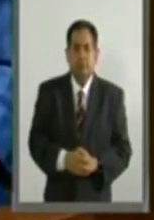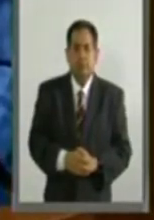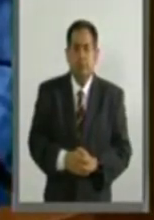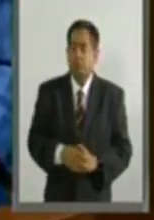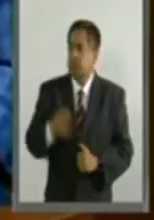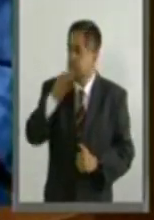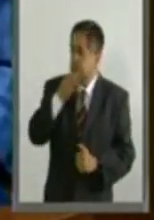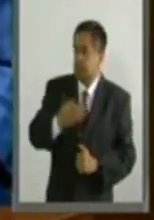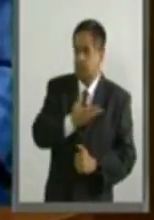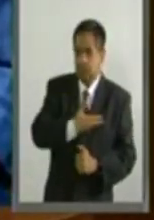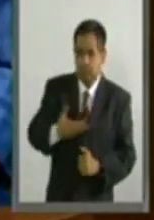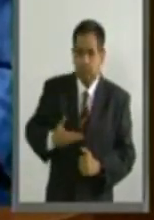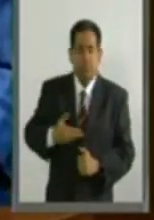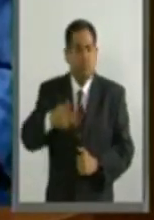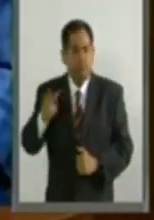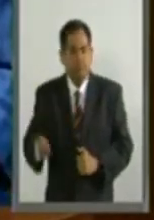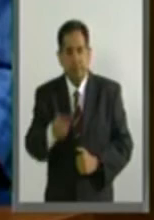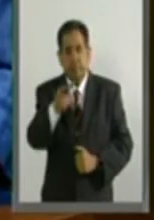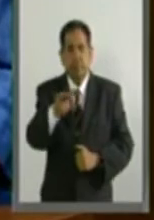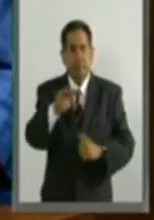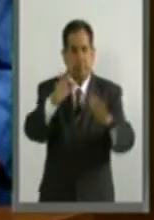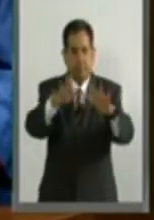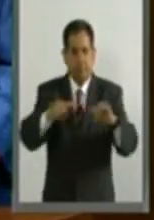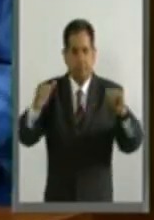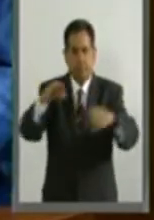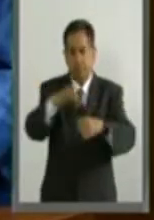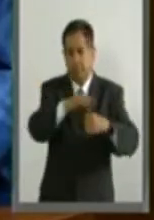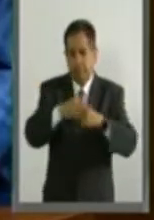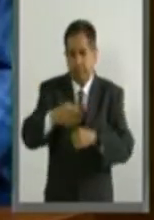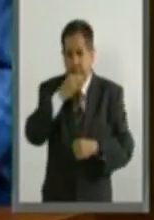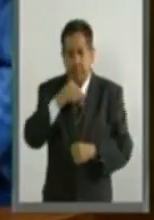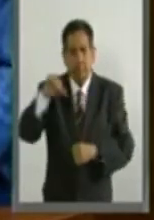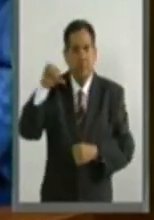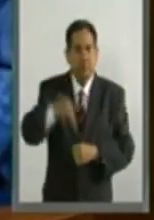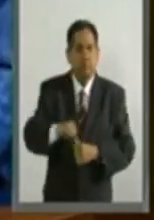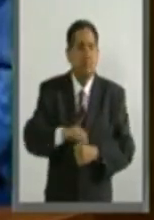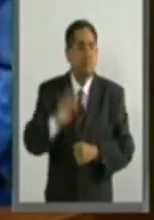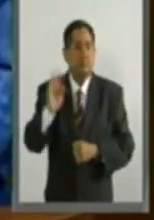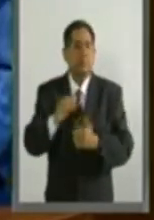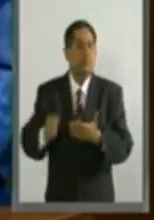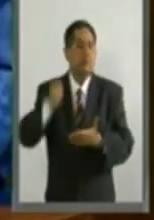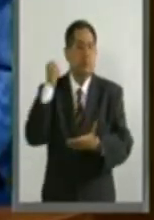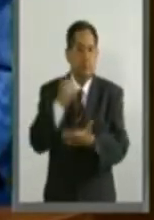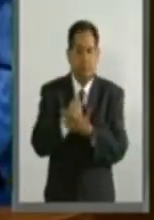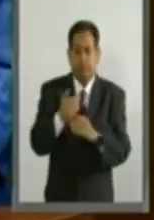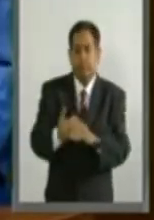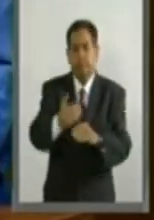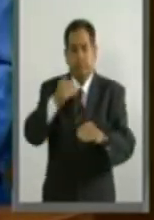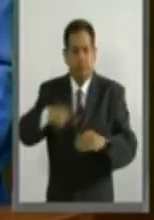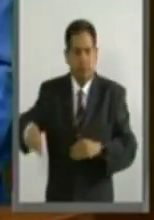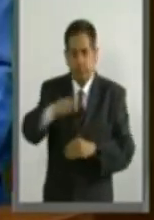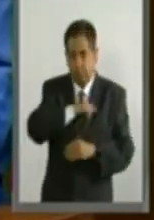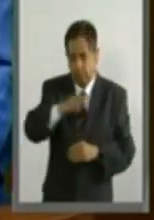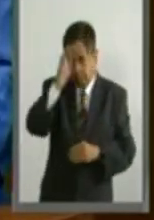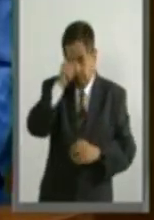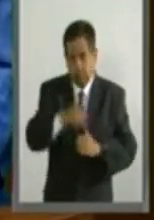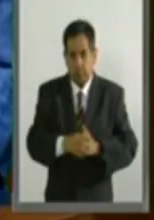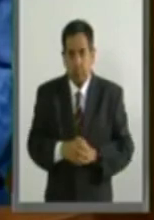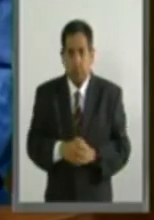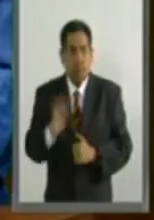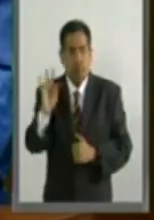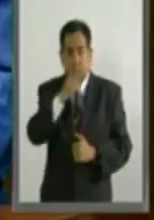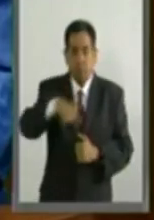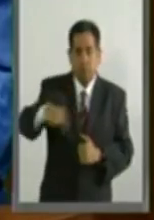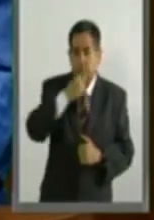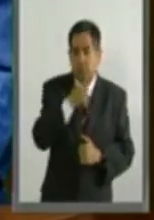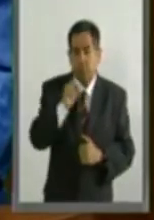Por instrucciones de la Presidencia, consulto a la Asamblea en votación económica si es de aprobarse el anterior punto de acuerdo. Quienes